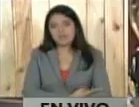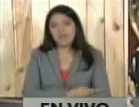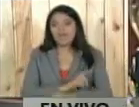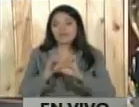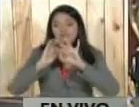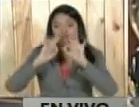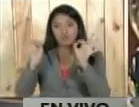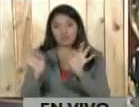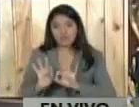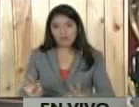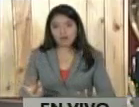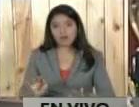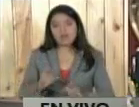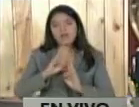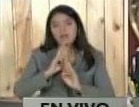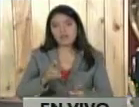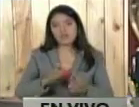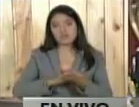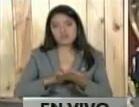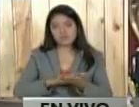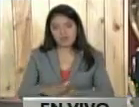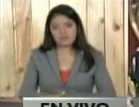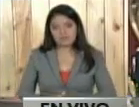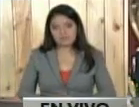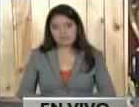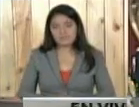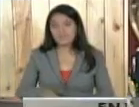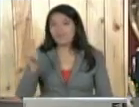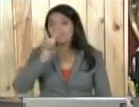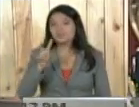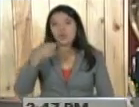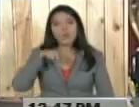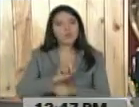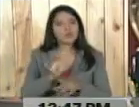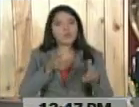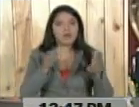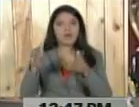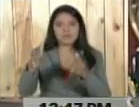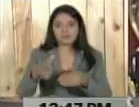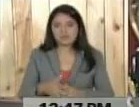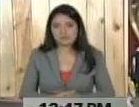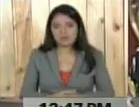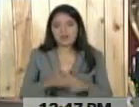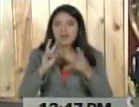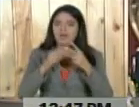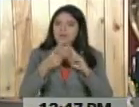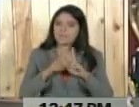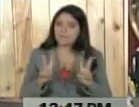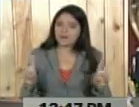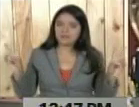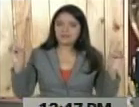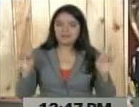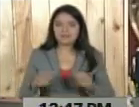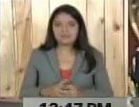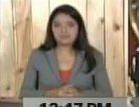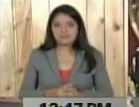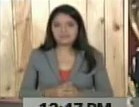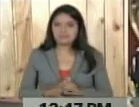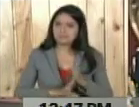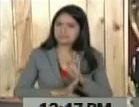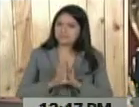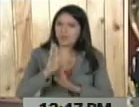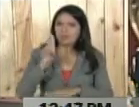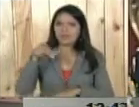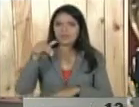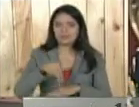forma como en sus resultados definitivos. Venezuela tiene un solo camino, la paz, la prosperidad